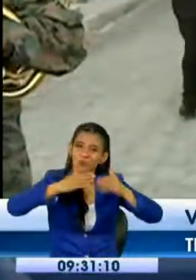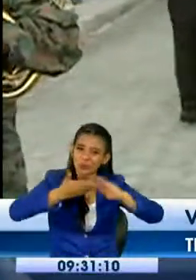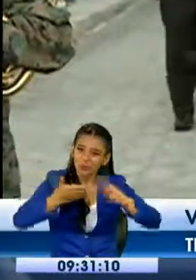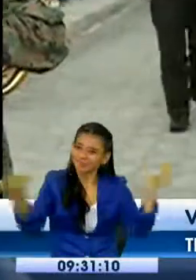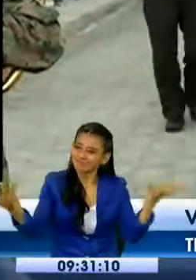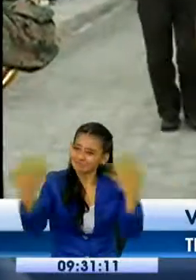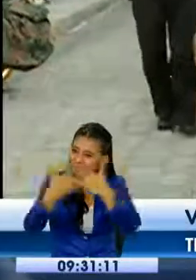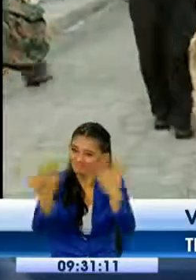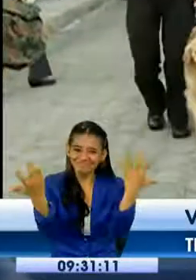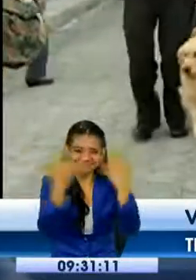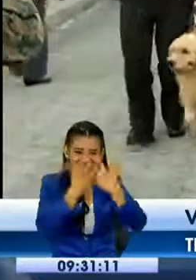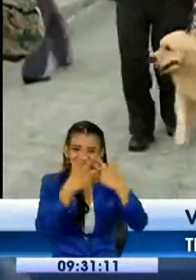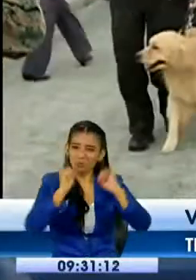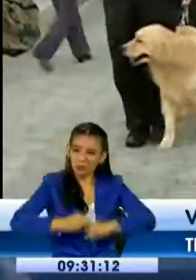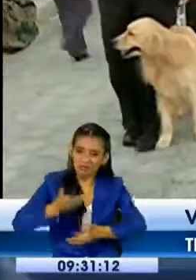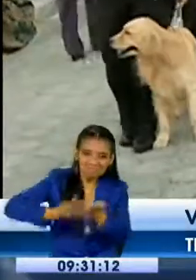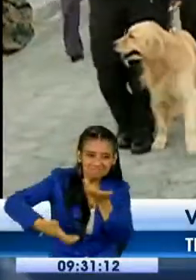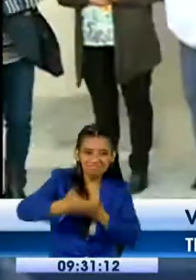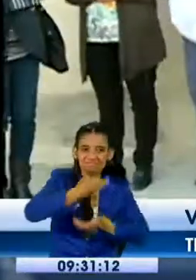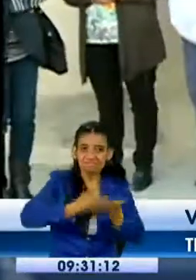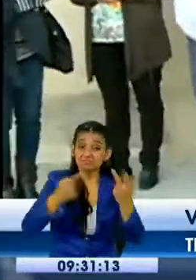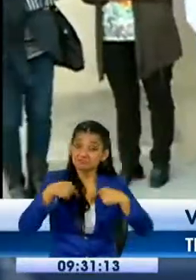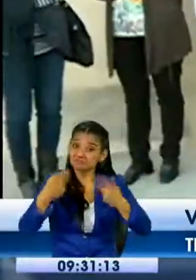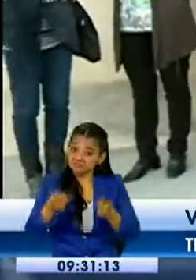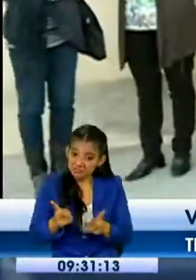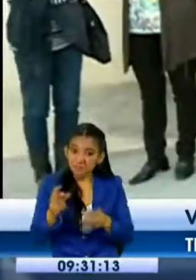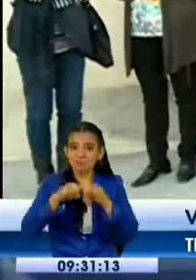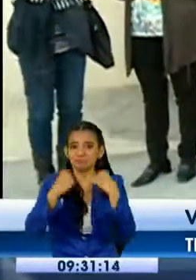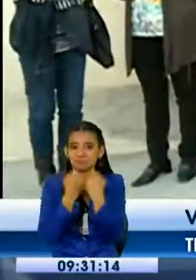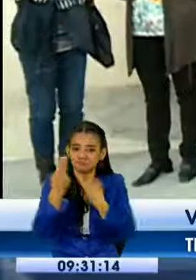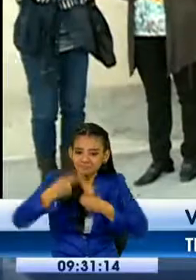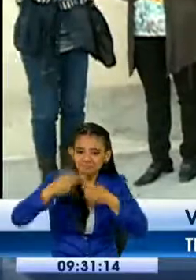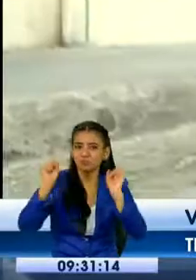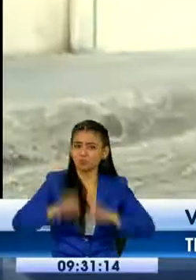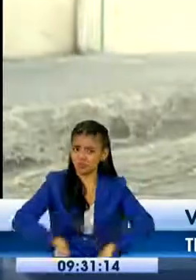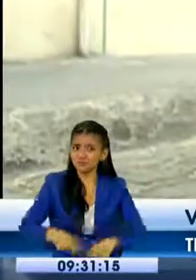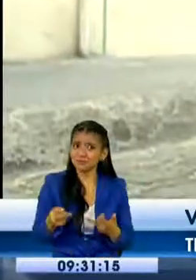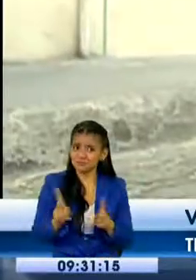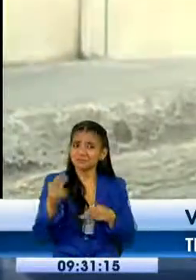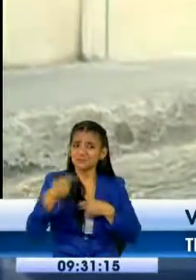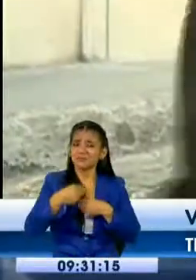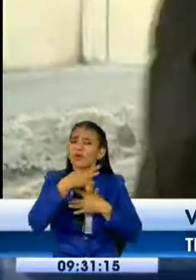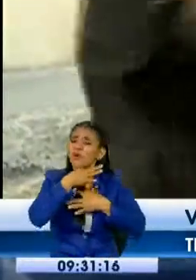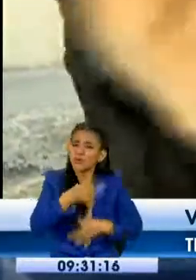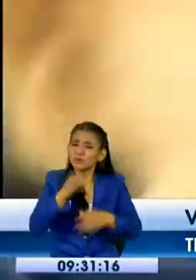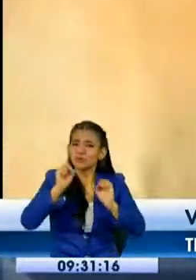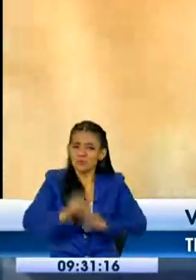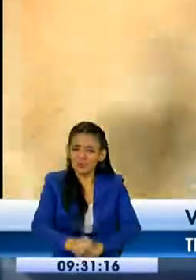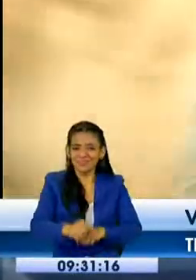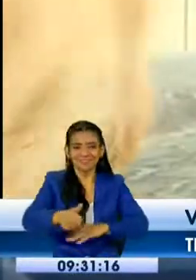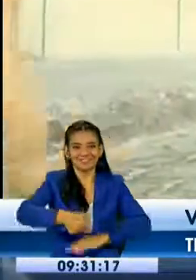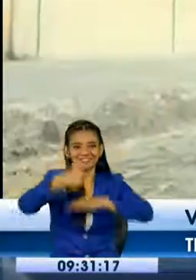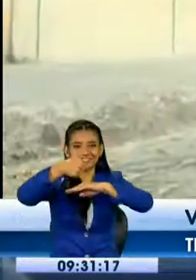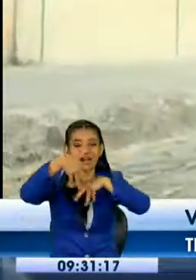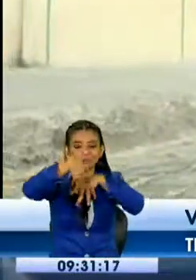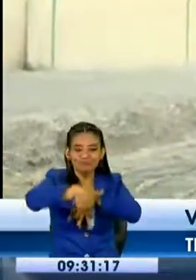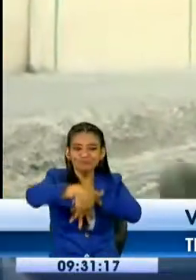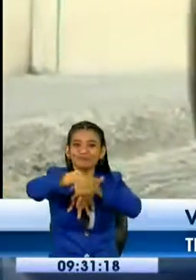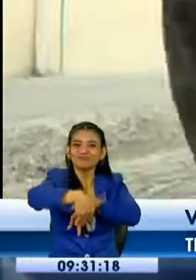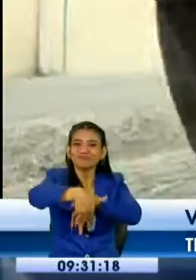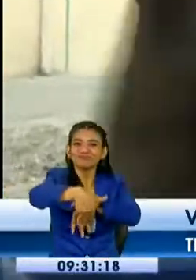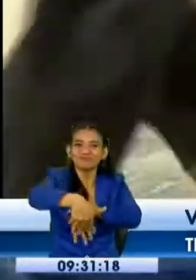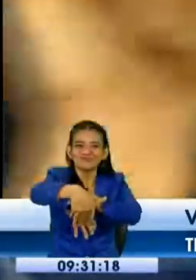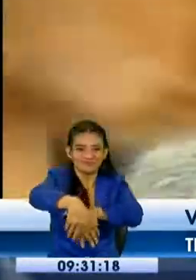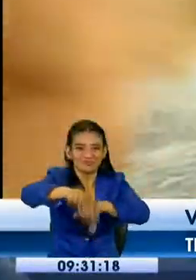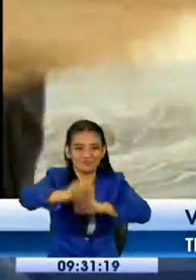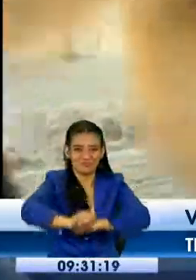comunidad. Nosotros obviamente por ser parte de la sociedad estamos inmersos en esto y un gusto ser priostes. Nosotros hemos sido priostes y estamos